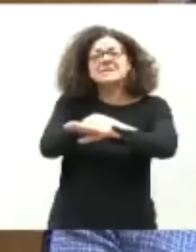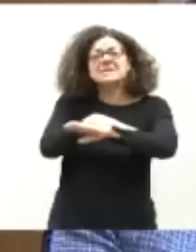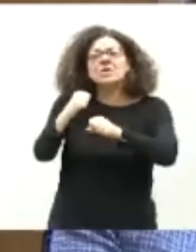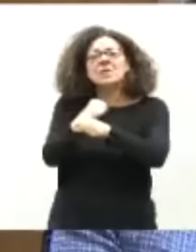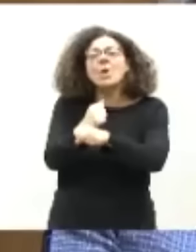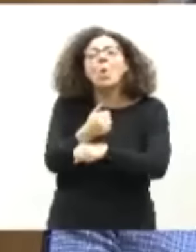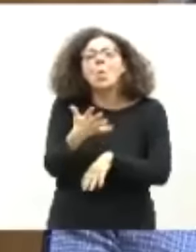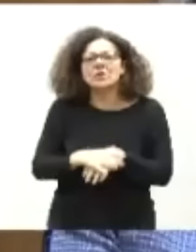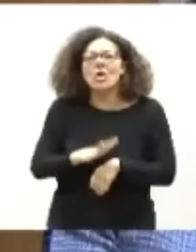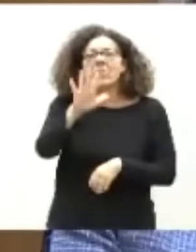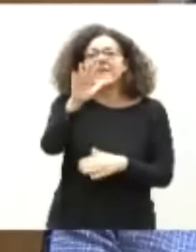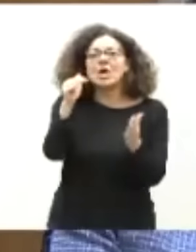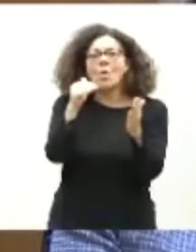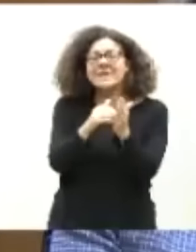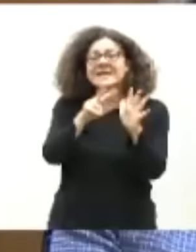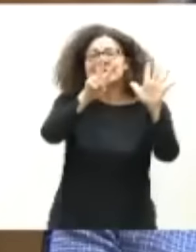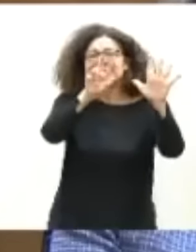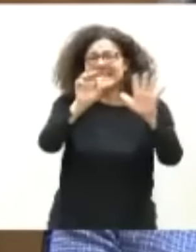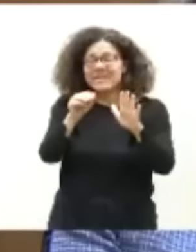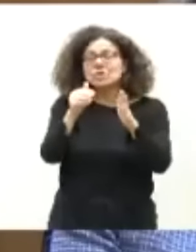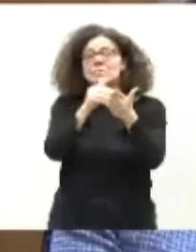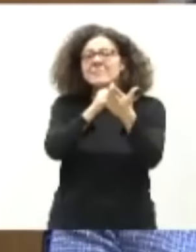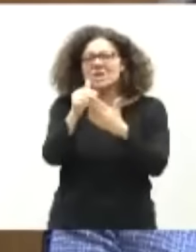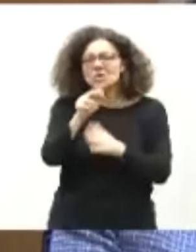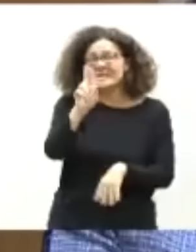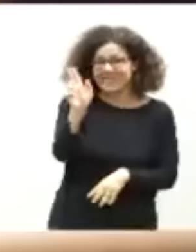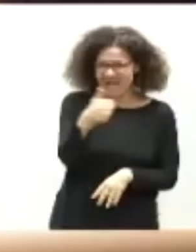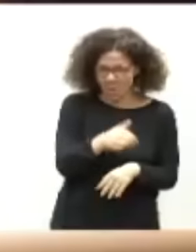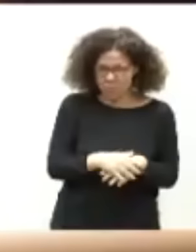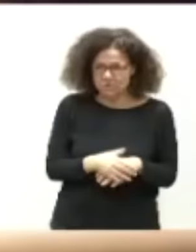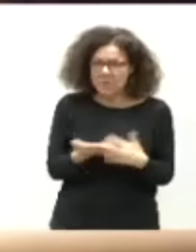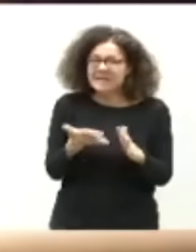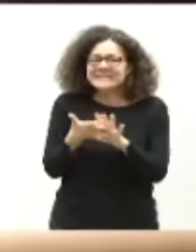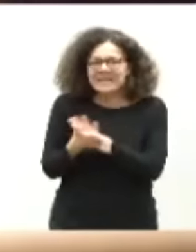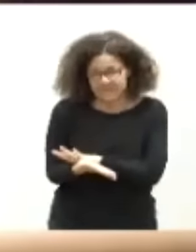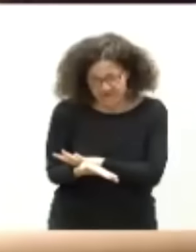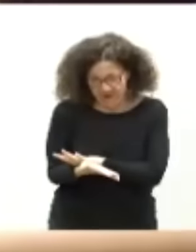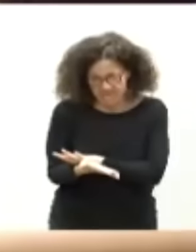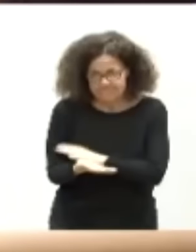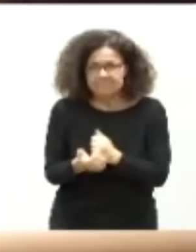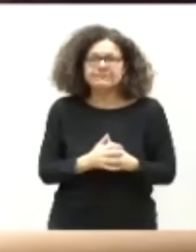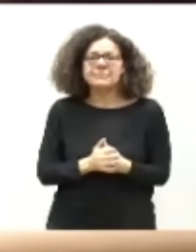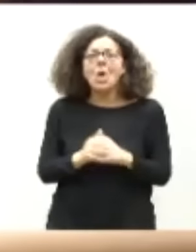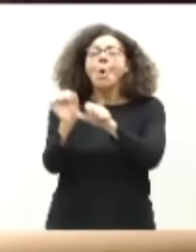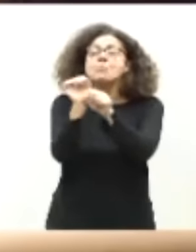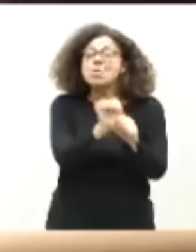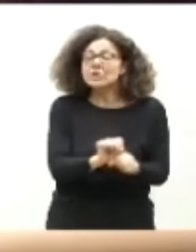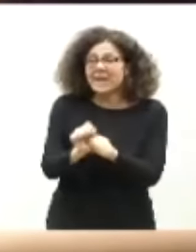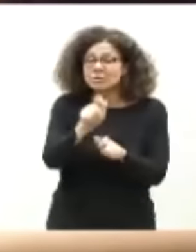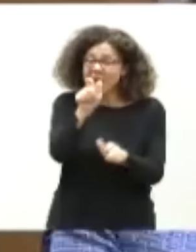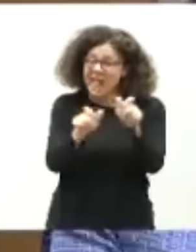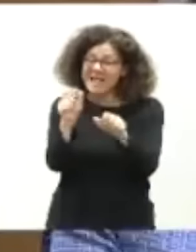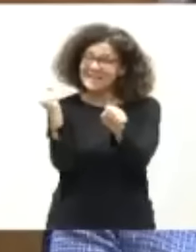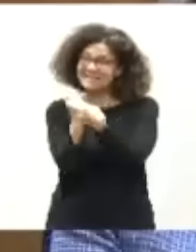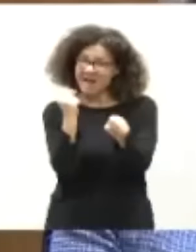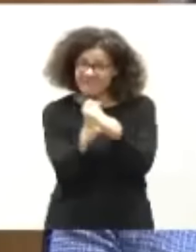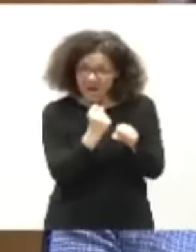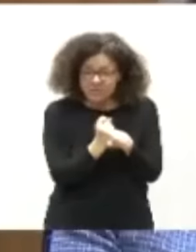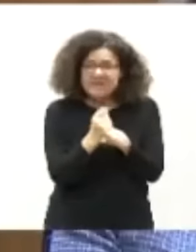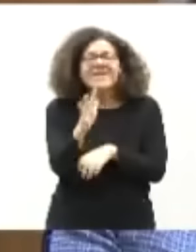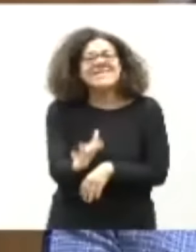Trabajo? 5.700 millones de euros. Es decir, señor Camps, protegemos a la gente trabajadora y